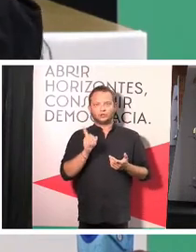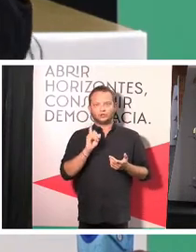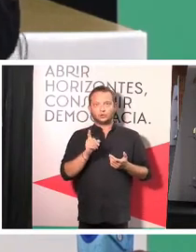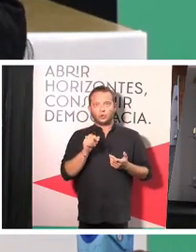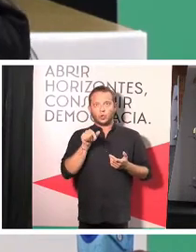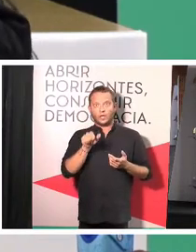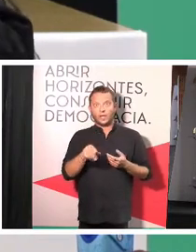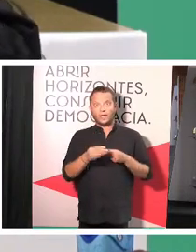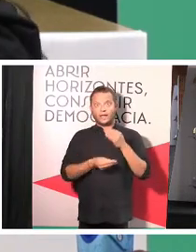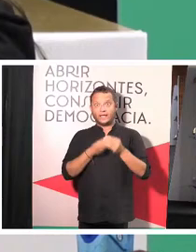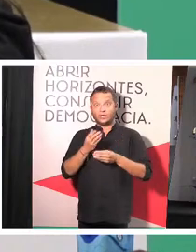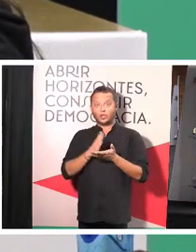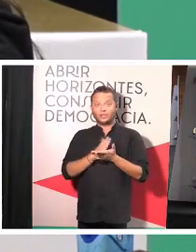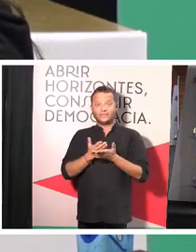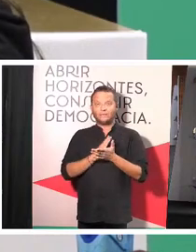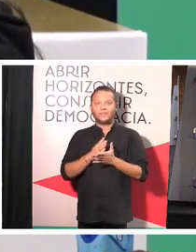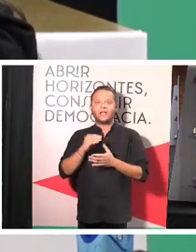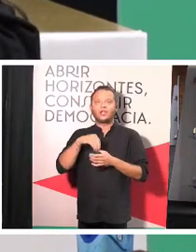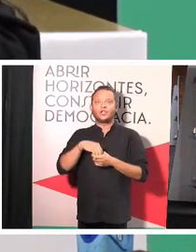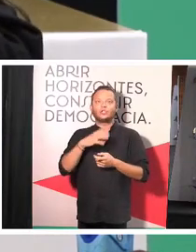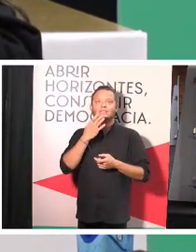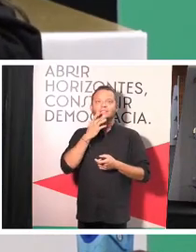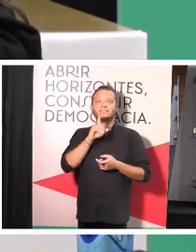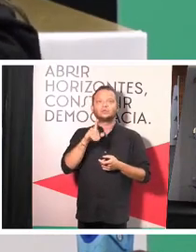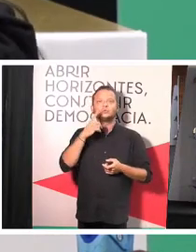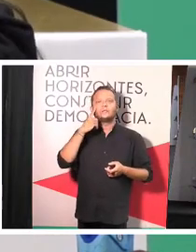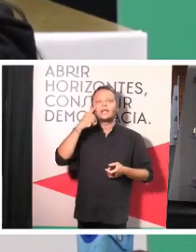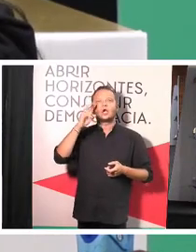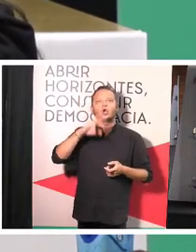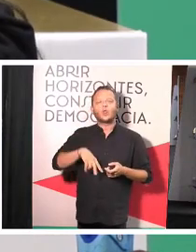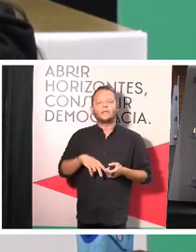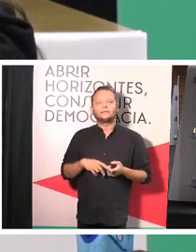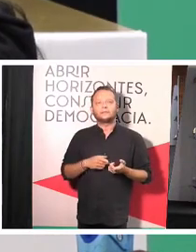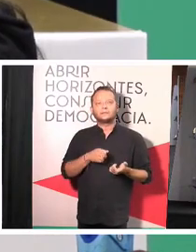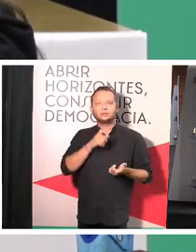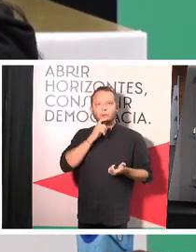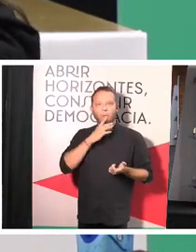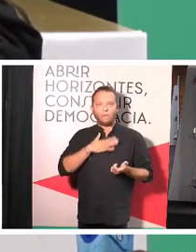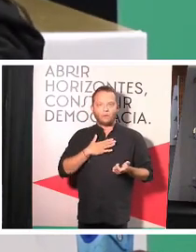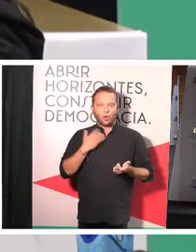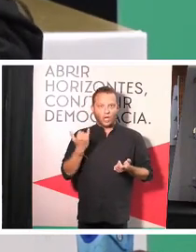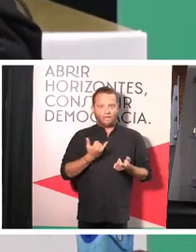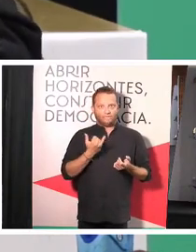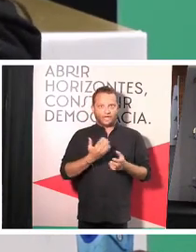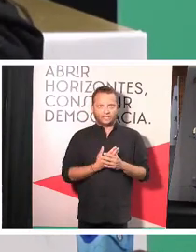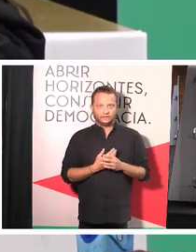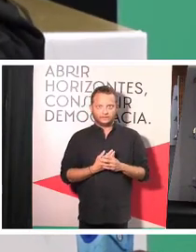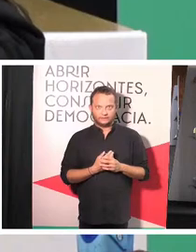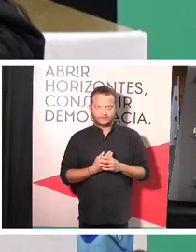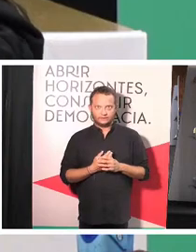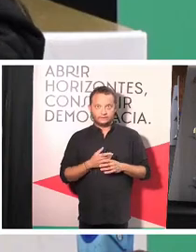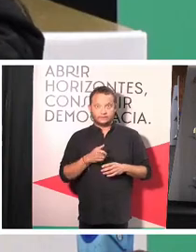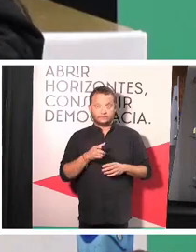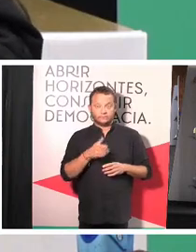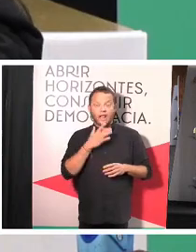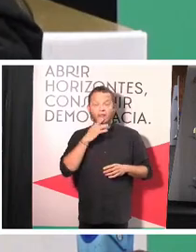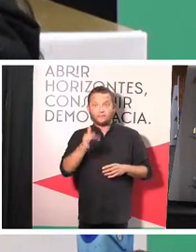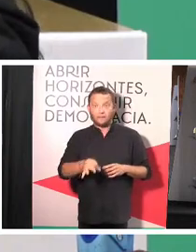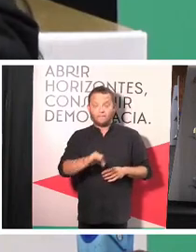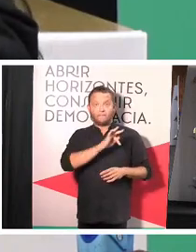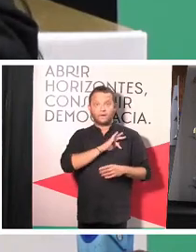legitimizo como intermediario si tú te reconoces como tu propio jefe. Además, te